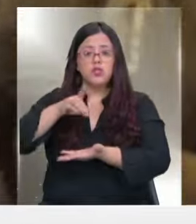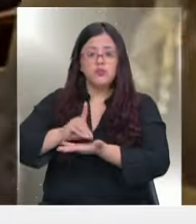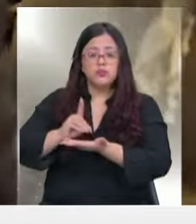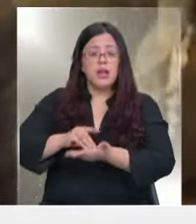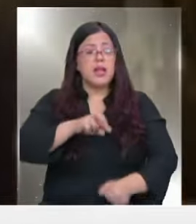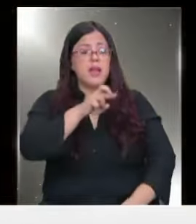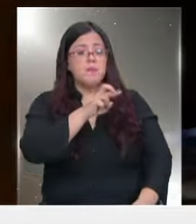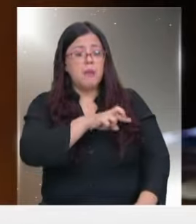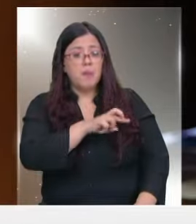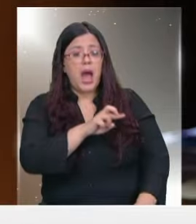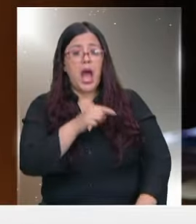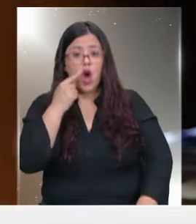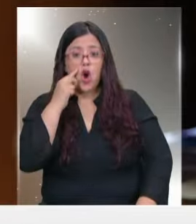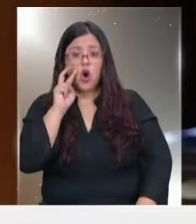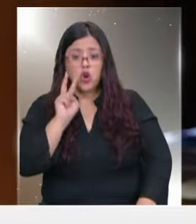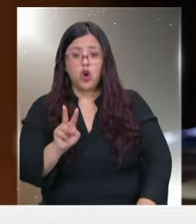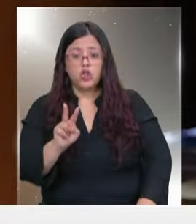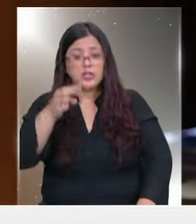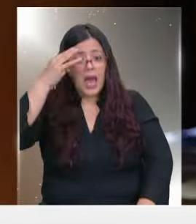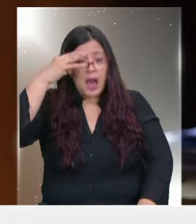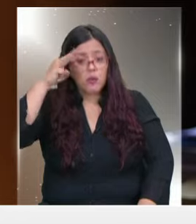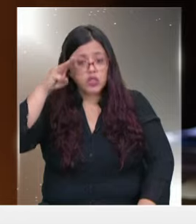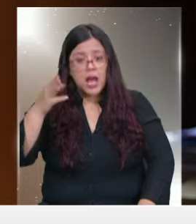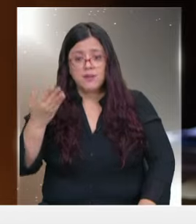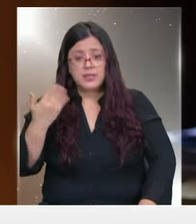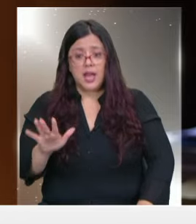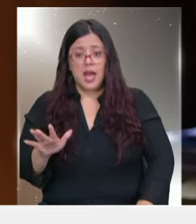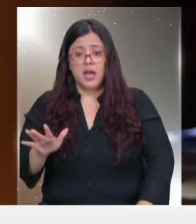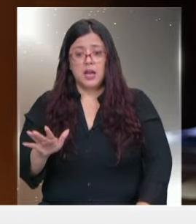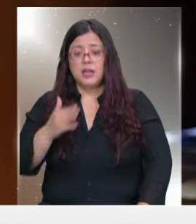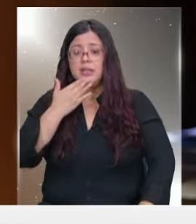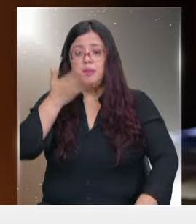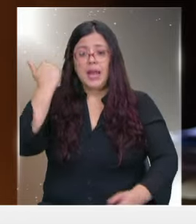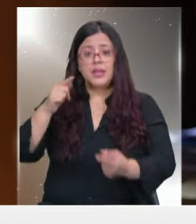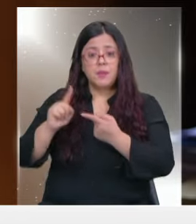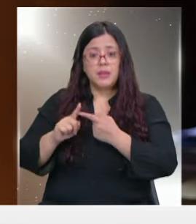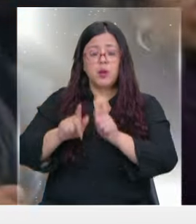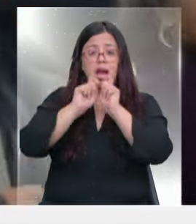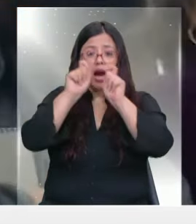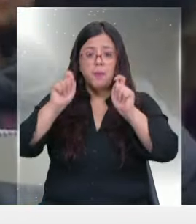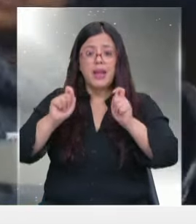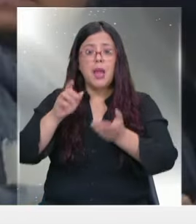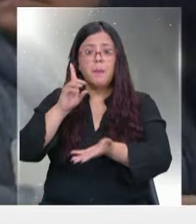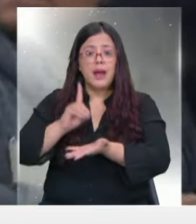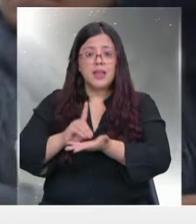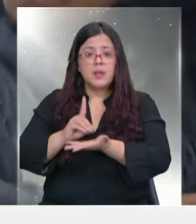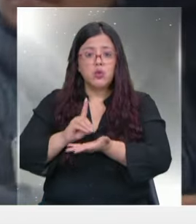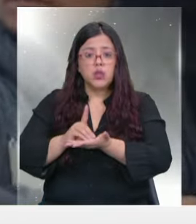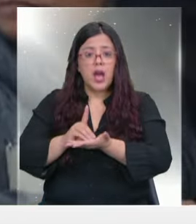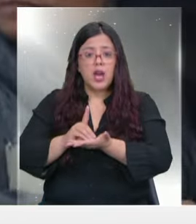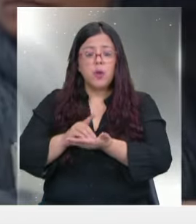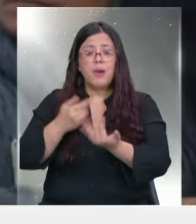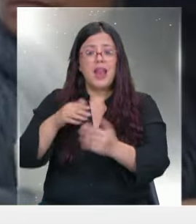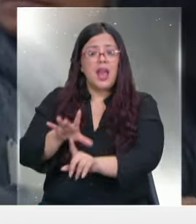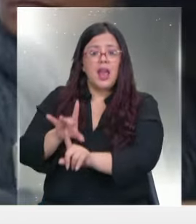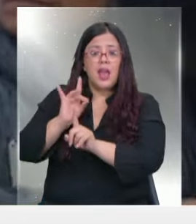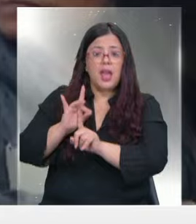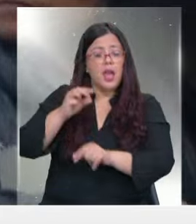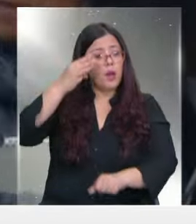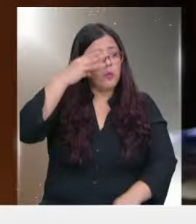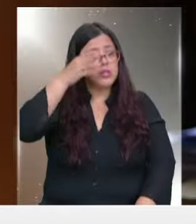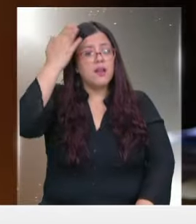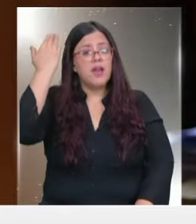conoce a Monsalve, incluso participó en su campaña de diputado para que saliera elegido. Monsalve